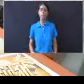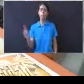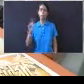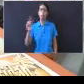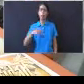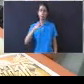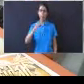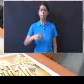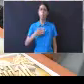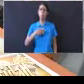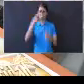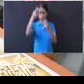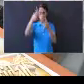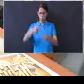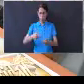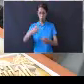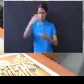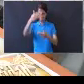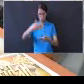factura?